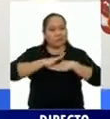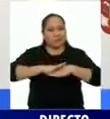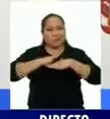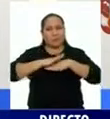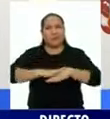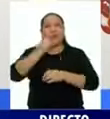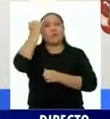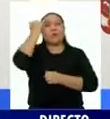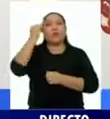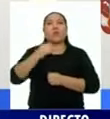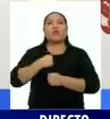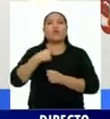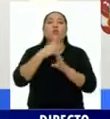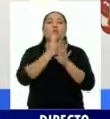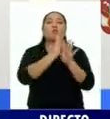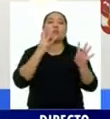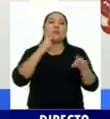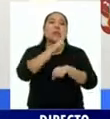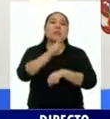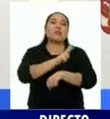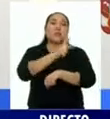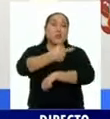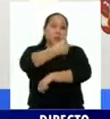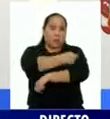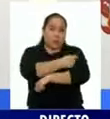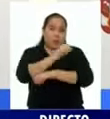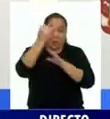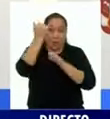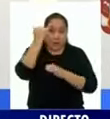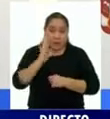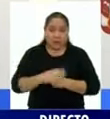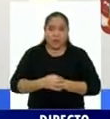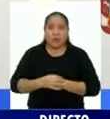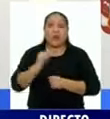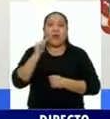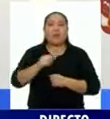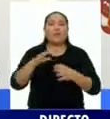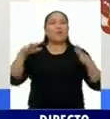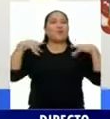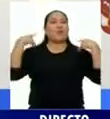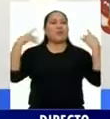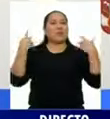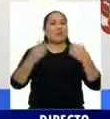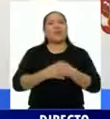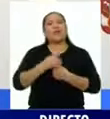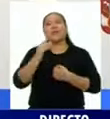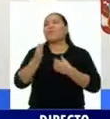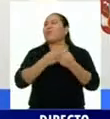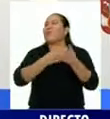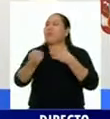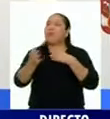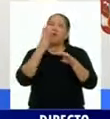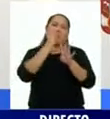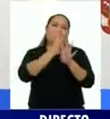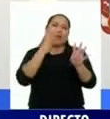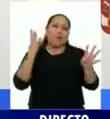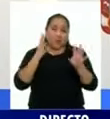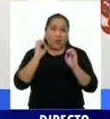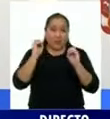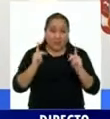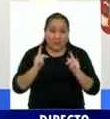Imaginen, yo hago mi cola de 3 horas y me vacunan, supongamos. Es una alegría. ¿Qué importa la cola? ¿No es